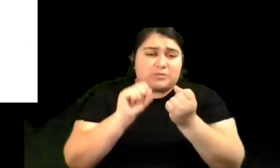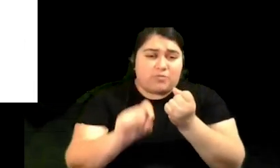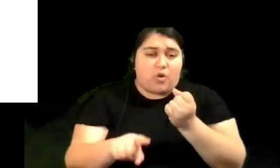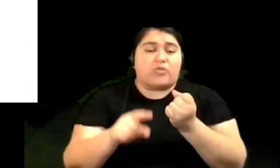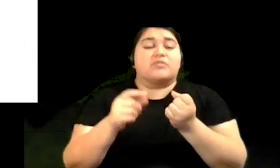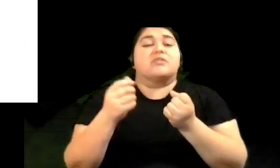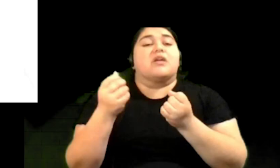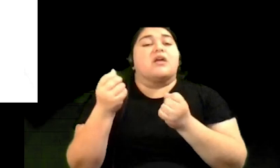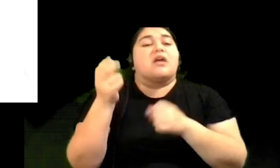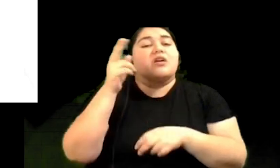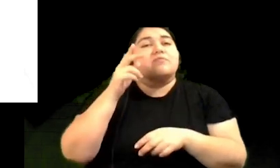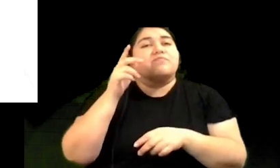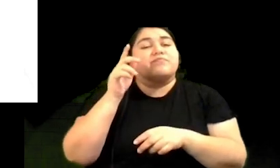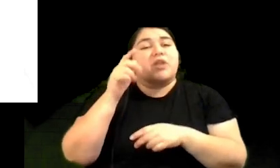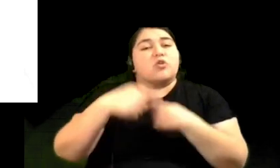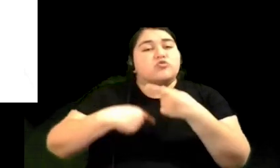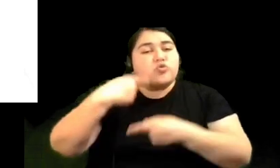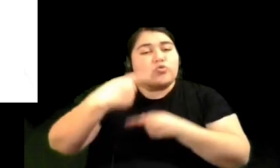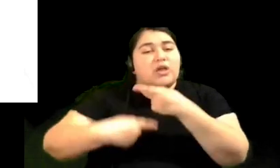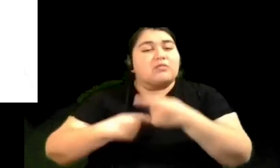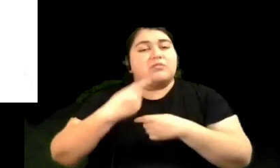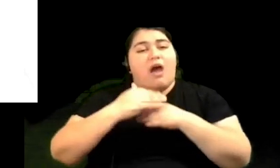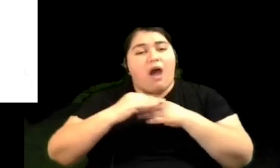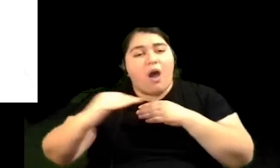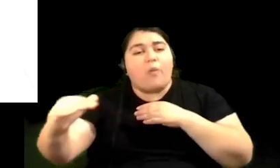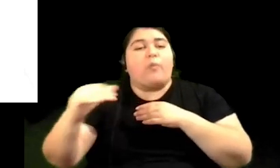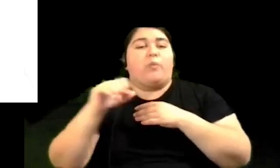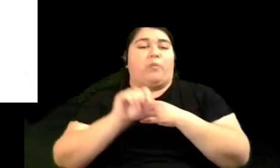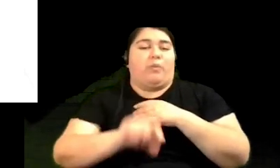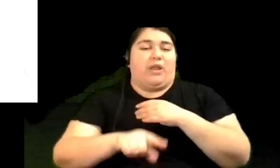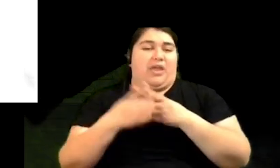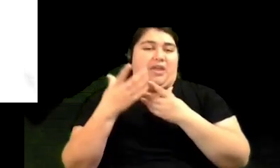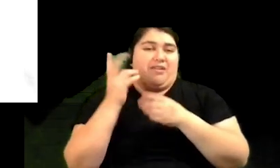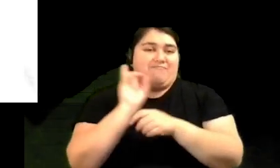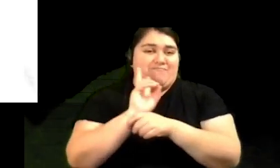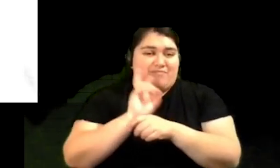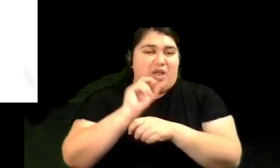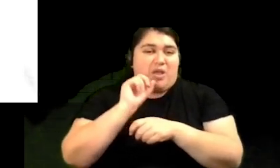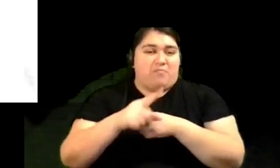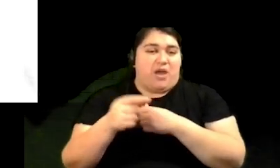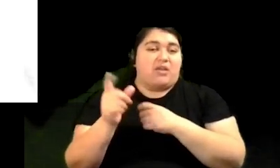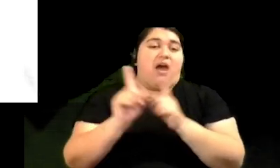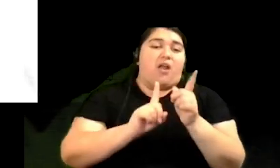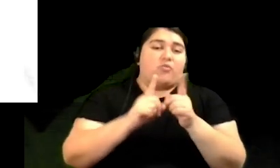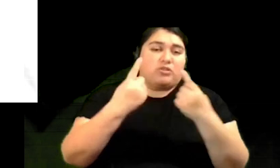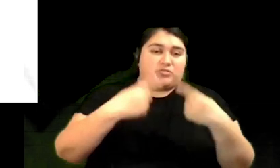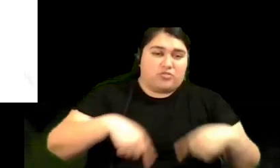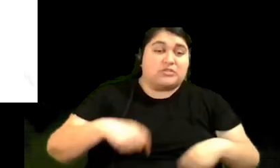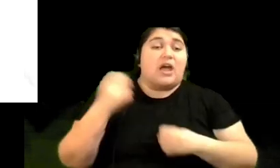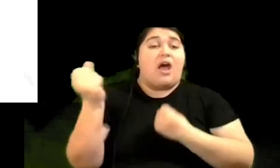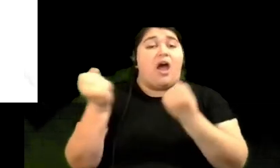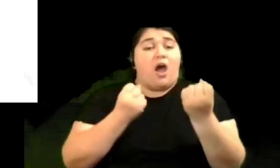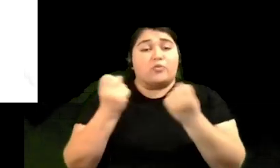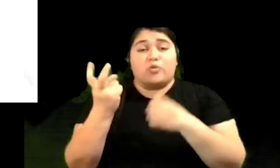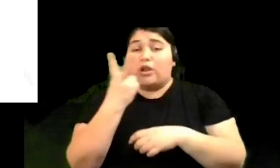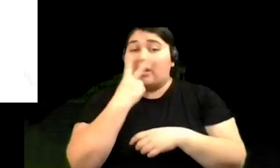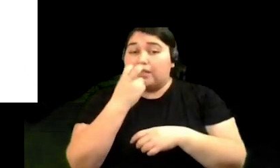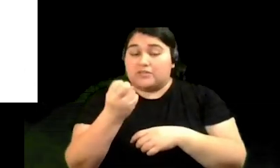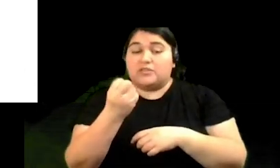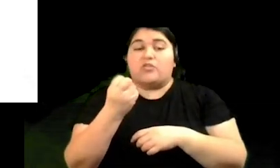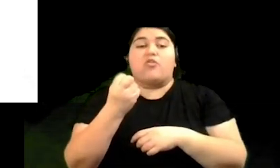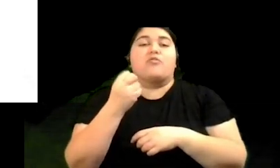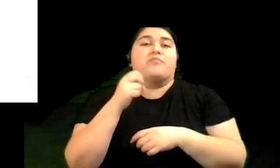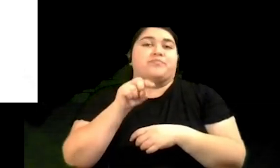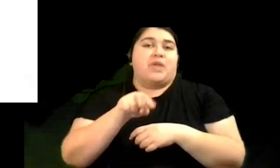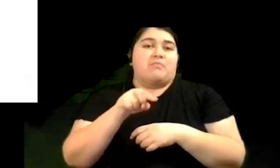movilidad sustentable, ¿está bien? Los vehículos, ustedes saben que los vehículos eléctricos tienen un tratamiento en la Ciudad de Buenos Aires, por ejemplo, que se encuentran